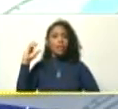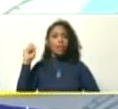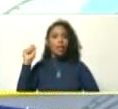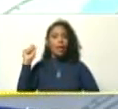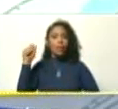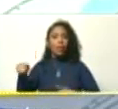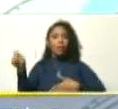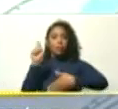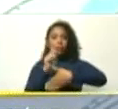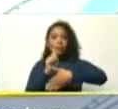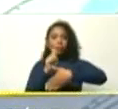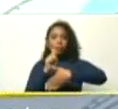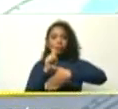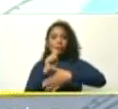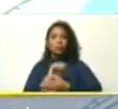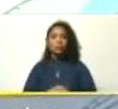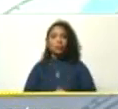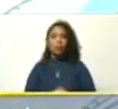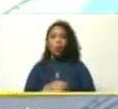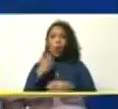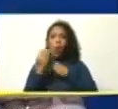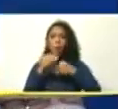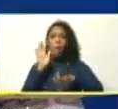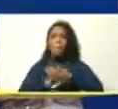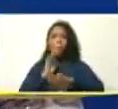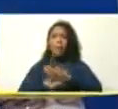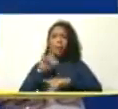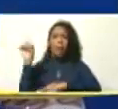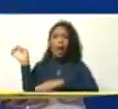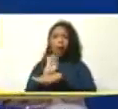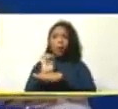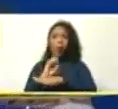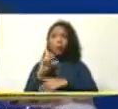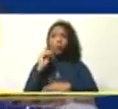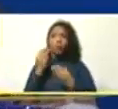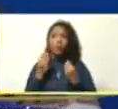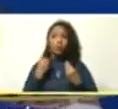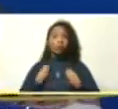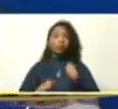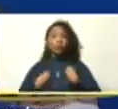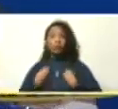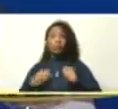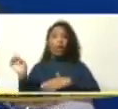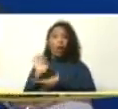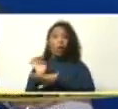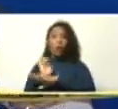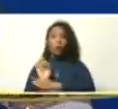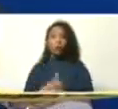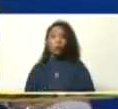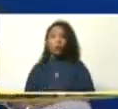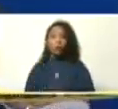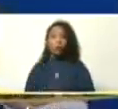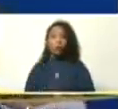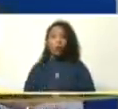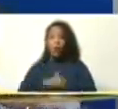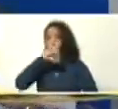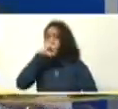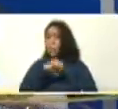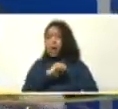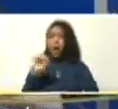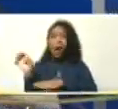Telesur. ¿Cómo marcha lo de Ecuador? Estamos muy preocupados por Ecuador. Amamos al